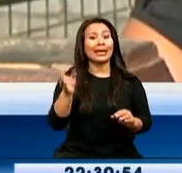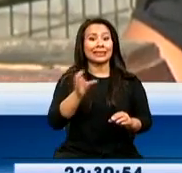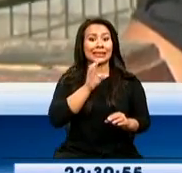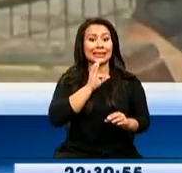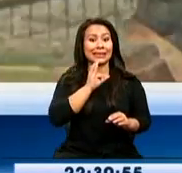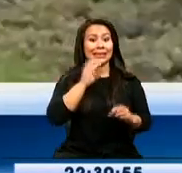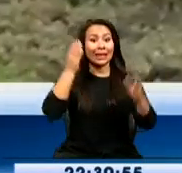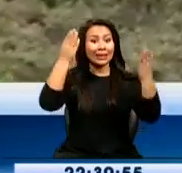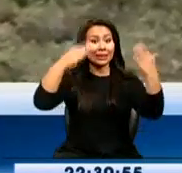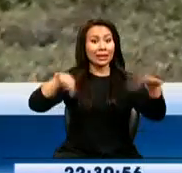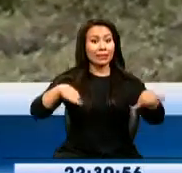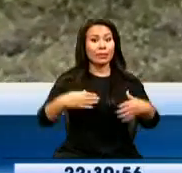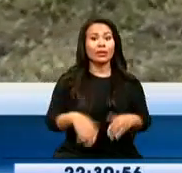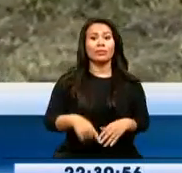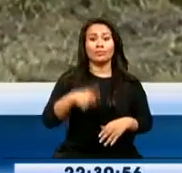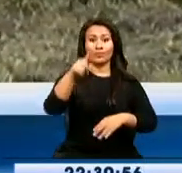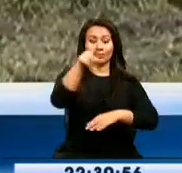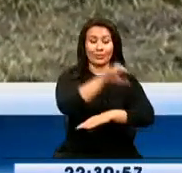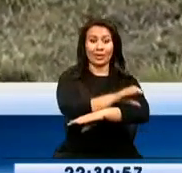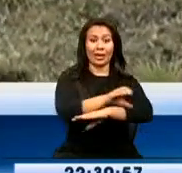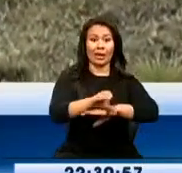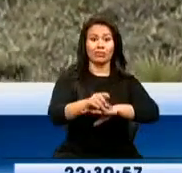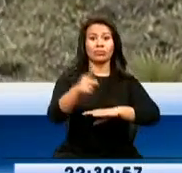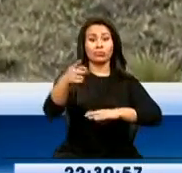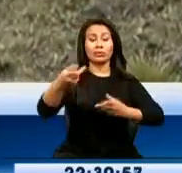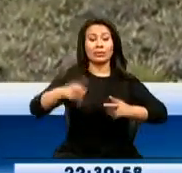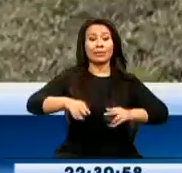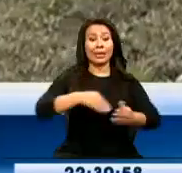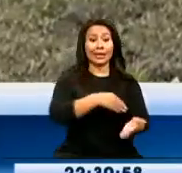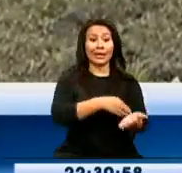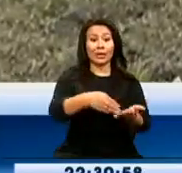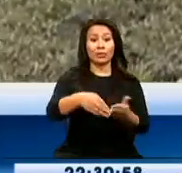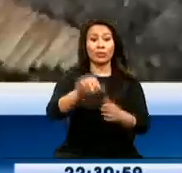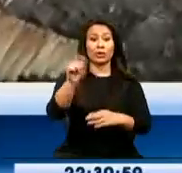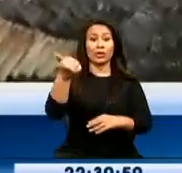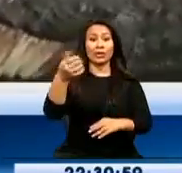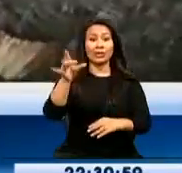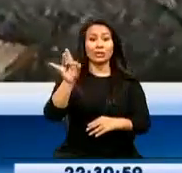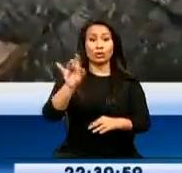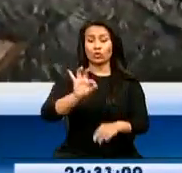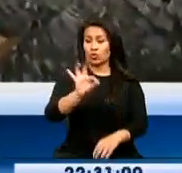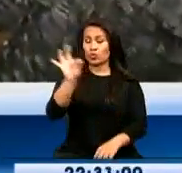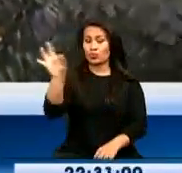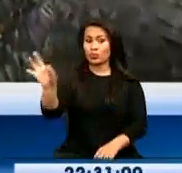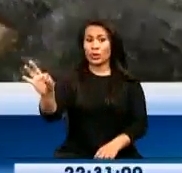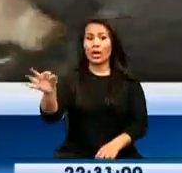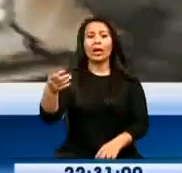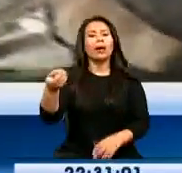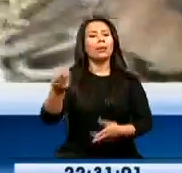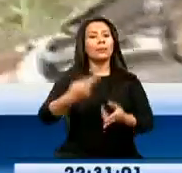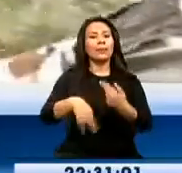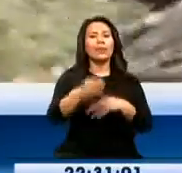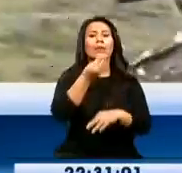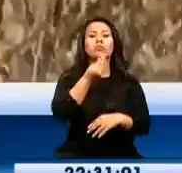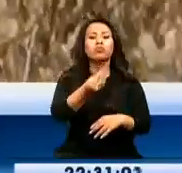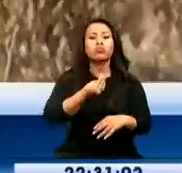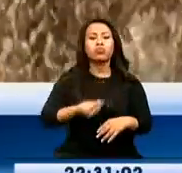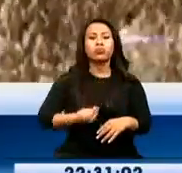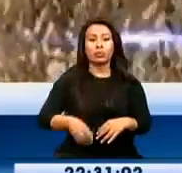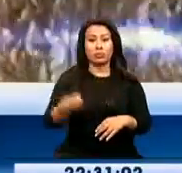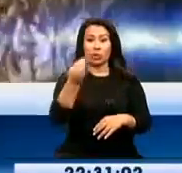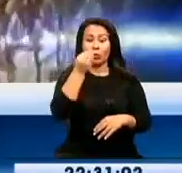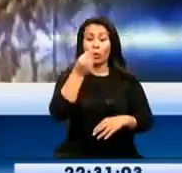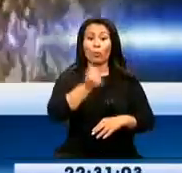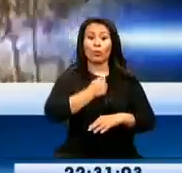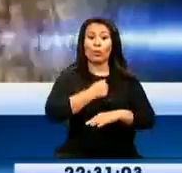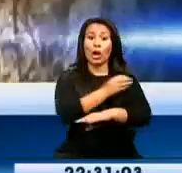menos. En la cooperativa La Germania del kilómetro 18 de la vía Daule se ofertan pavos criollos que, dependiendo